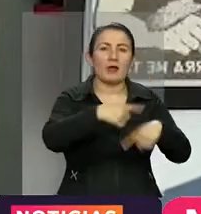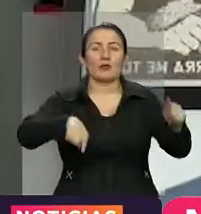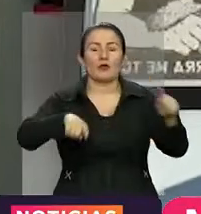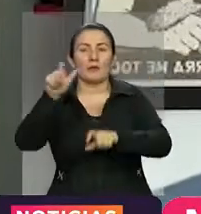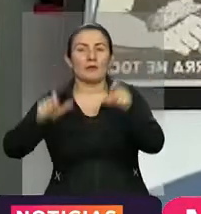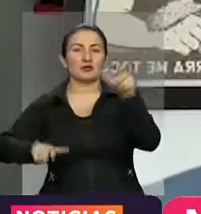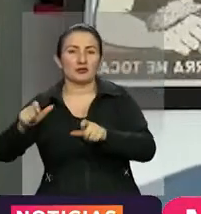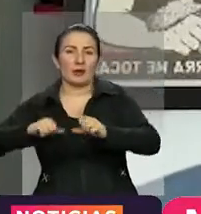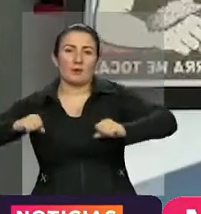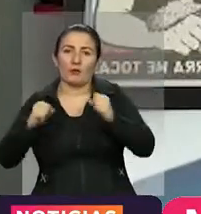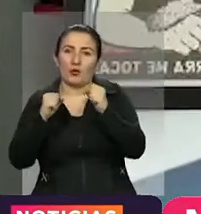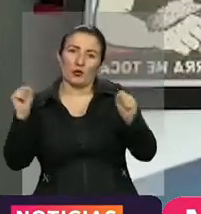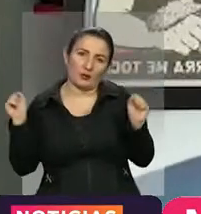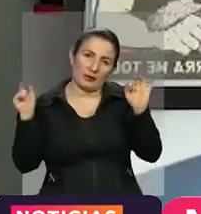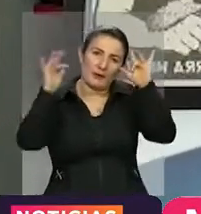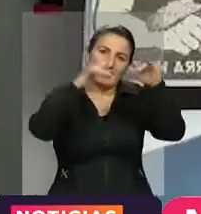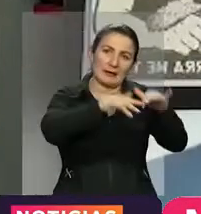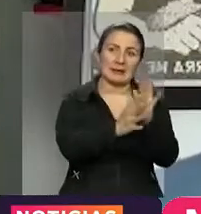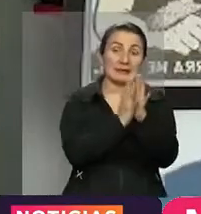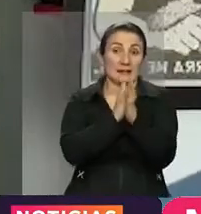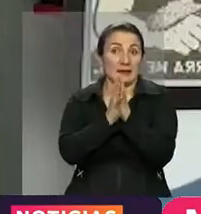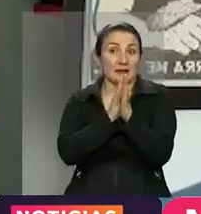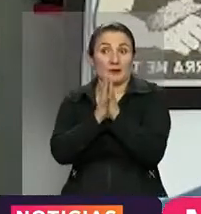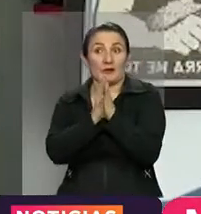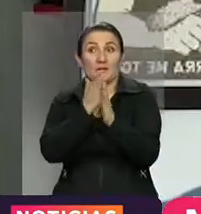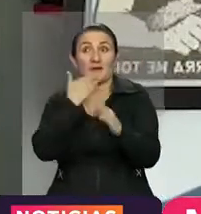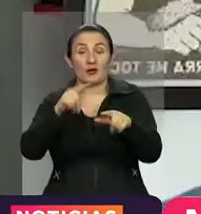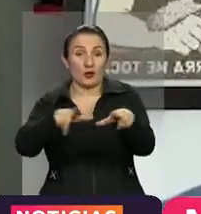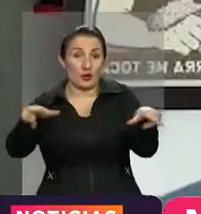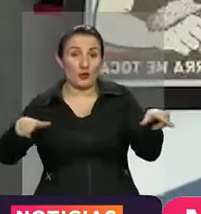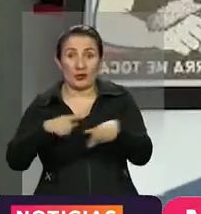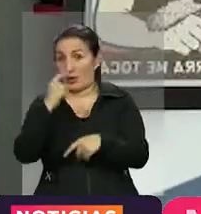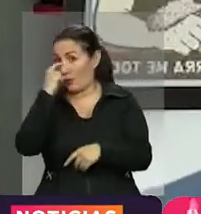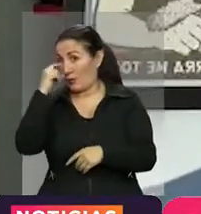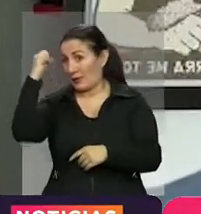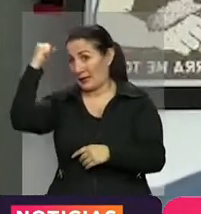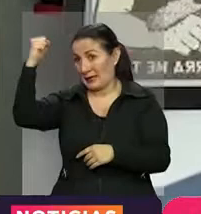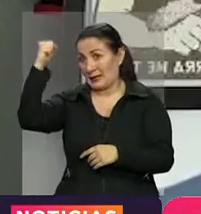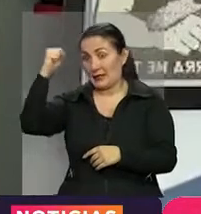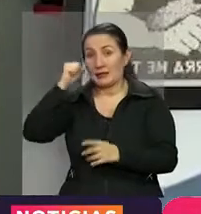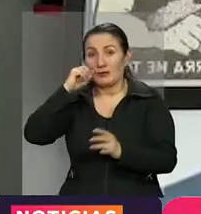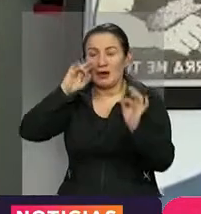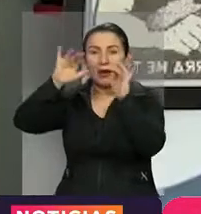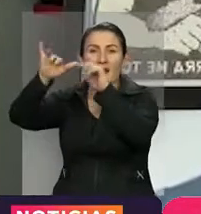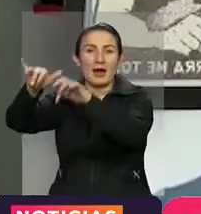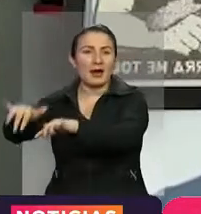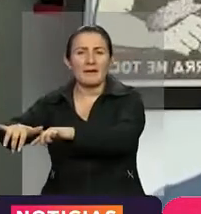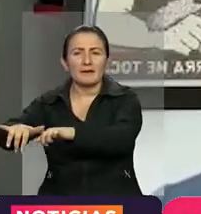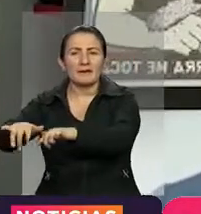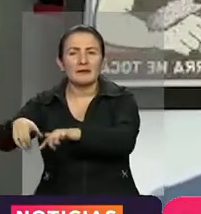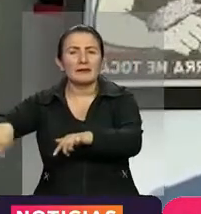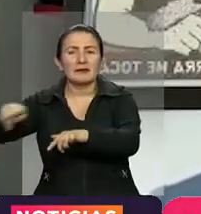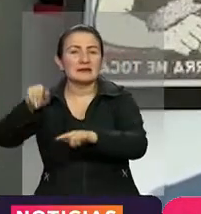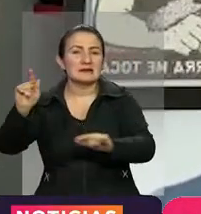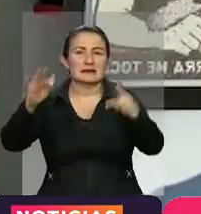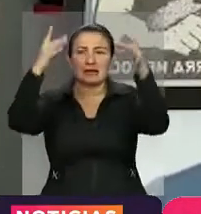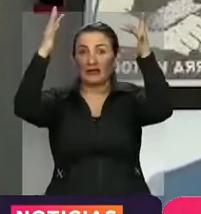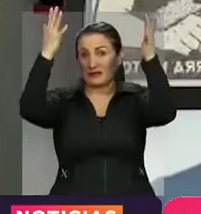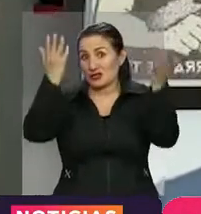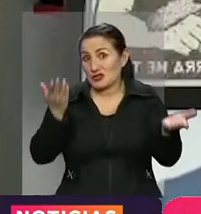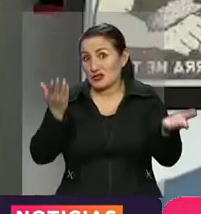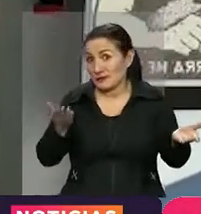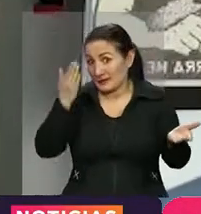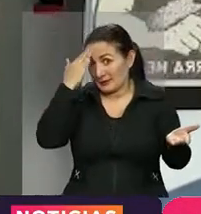las bogotanas que habitamos el centro, y pues qué mejor lugar que el Jorge Eliécer Gaitán para lograr esta celebración, ¿no? Es